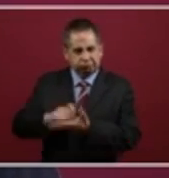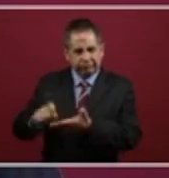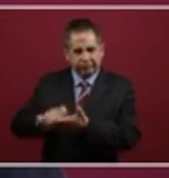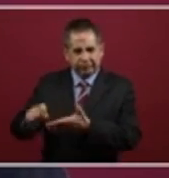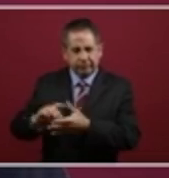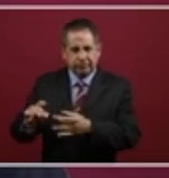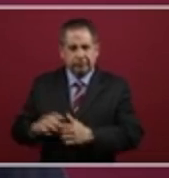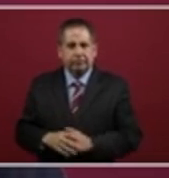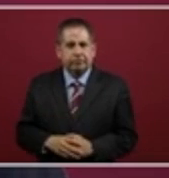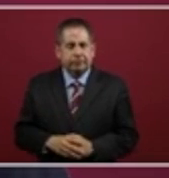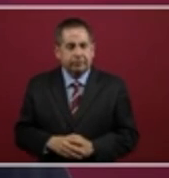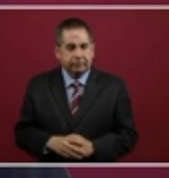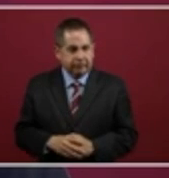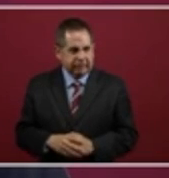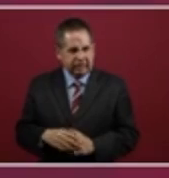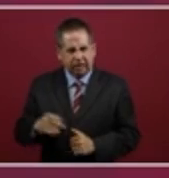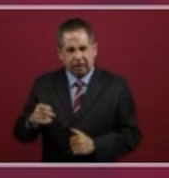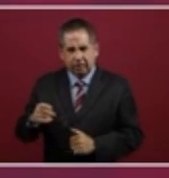un prosista,